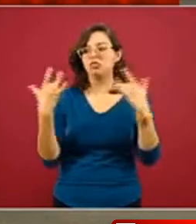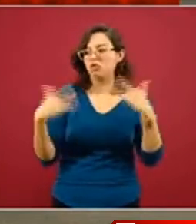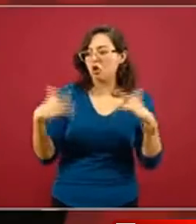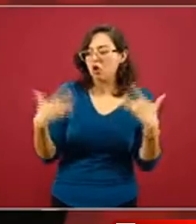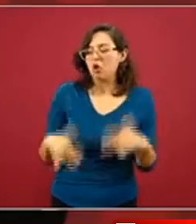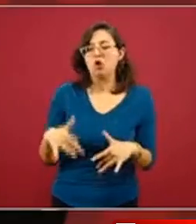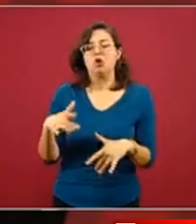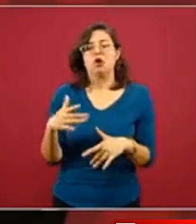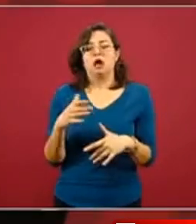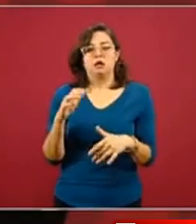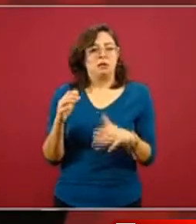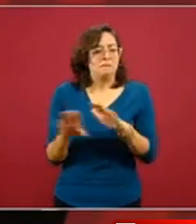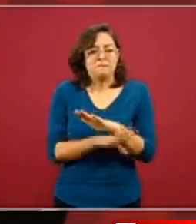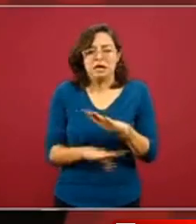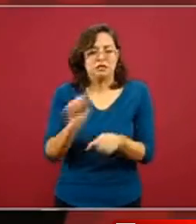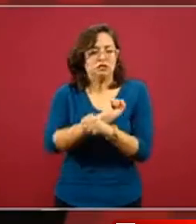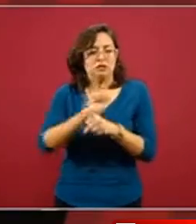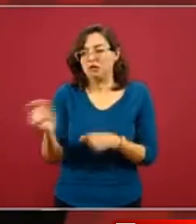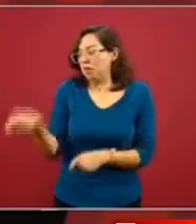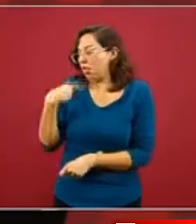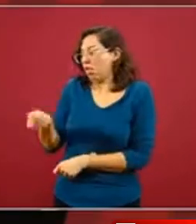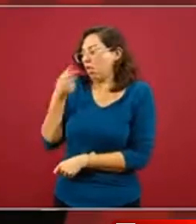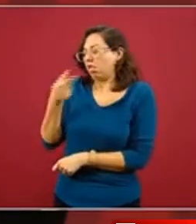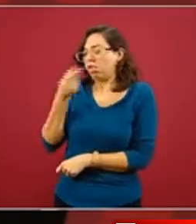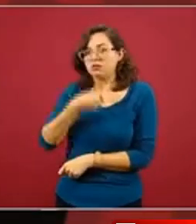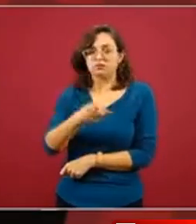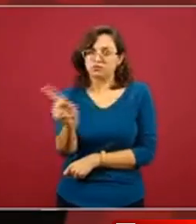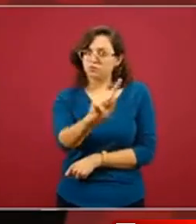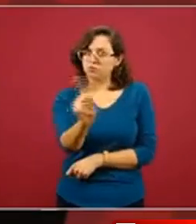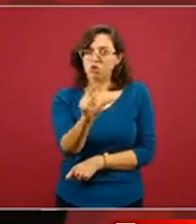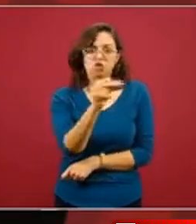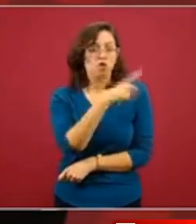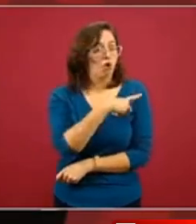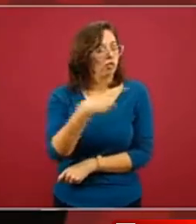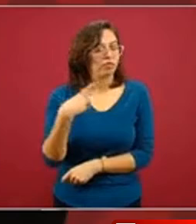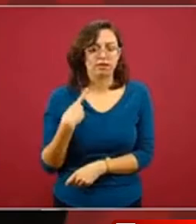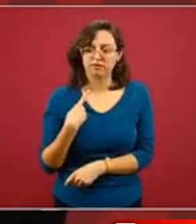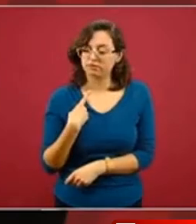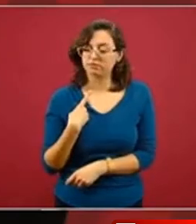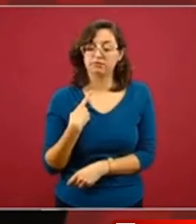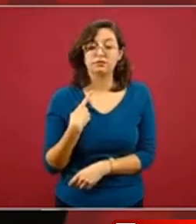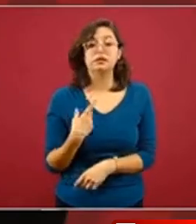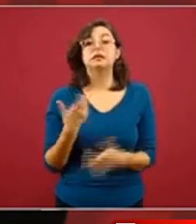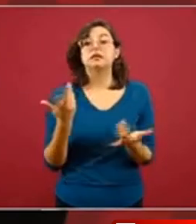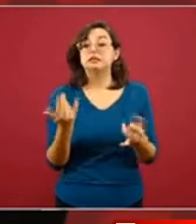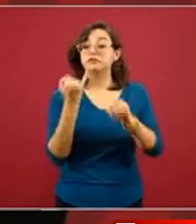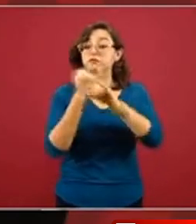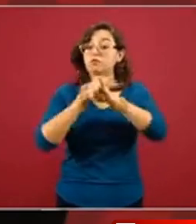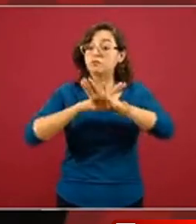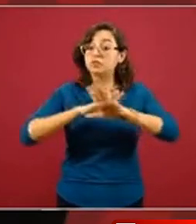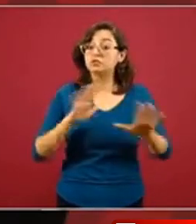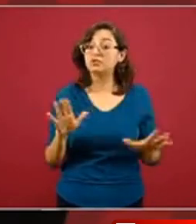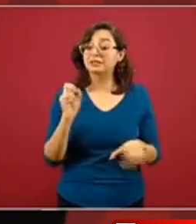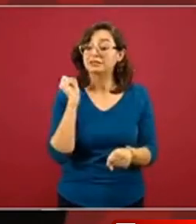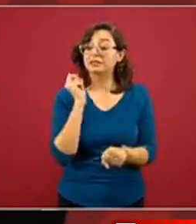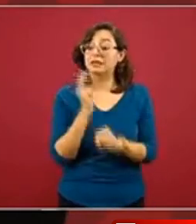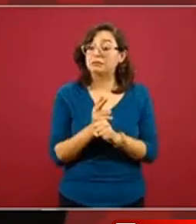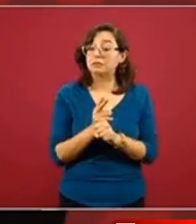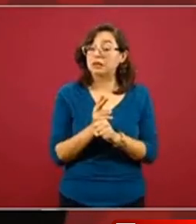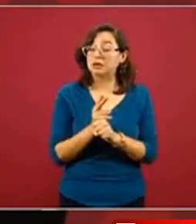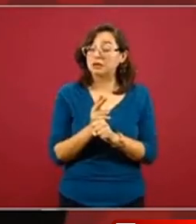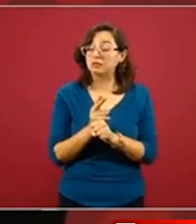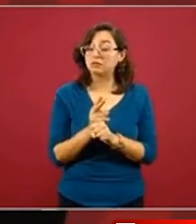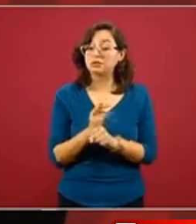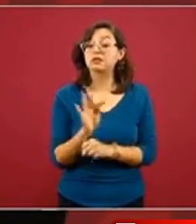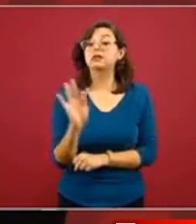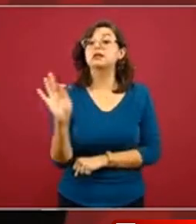garganta, los síntomas básicos del COVID leve. Entonces, dexametasona todavía son datos preliminares que sugieren